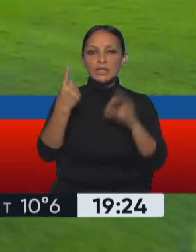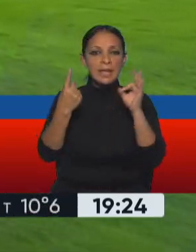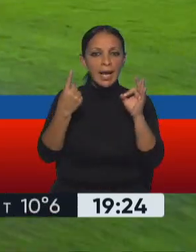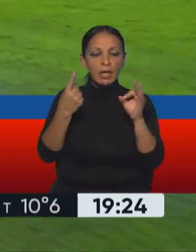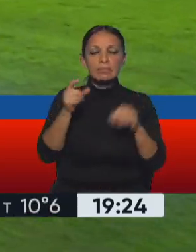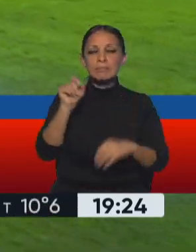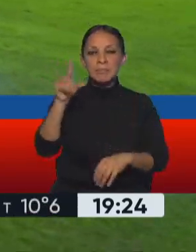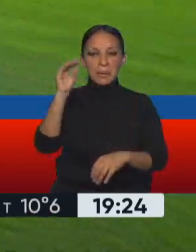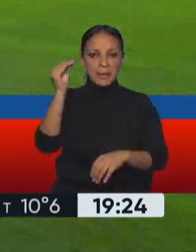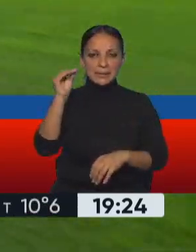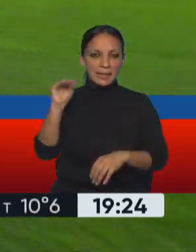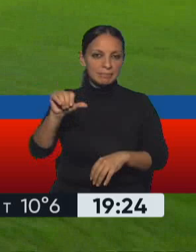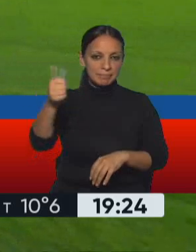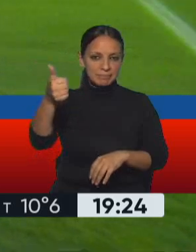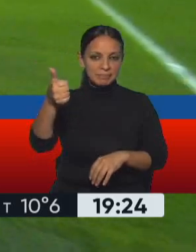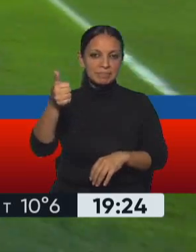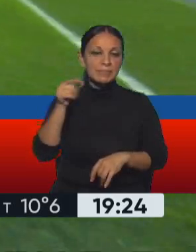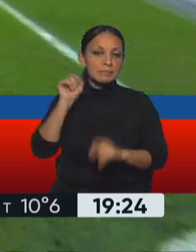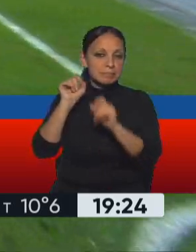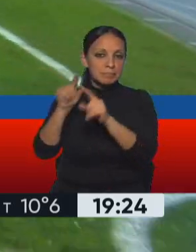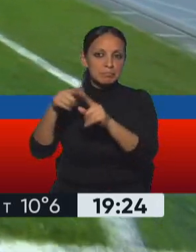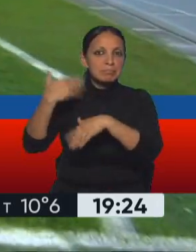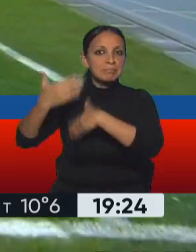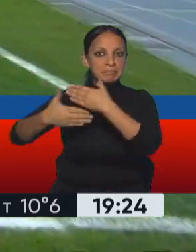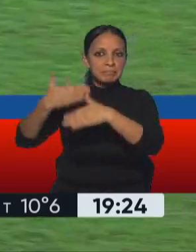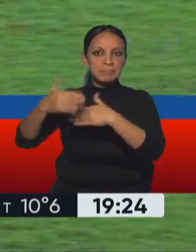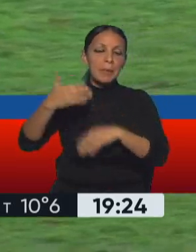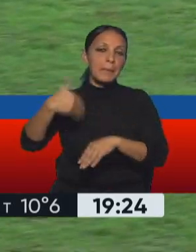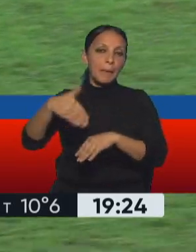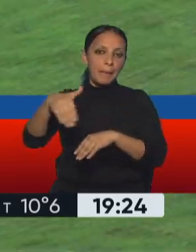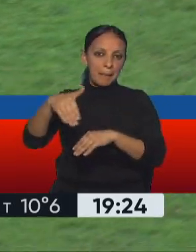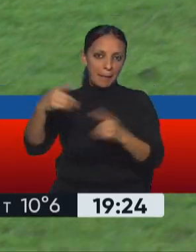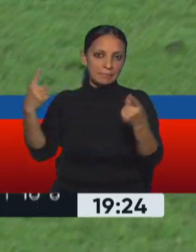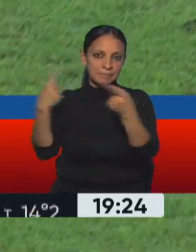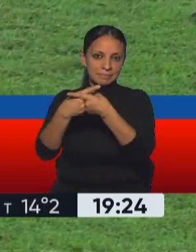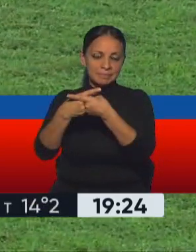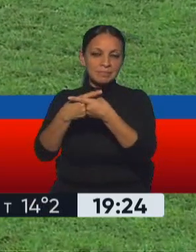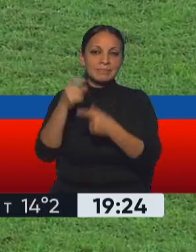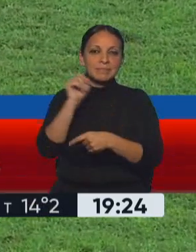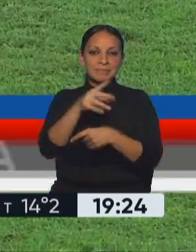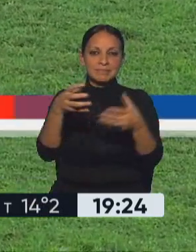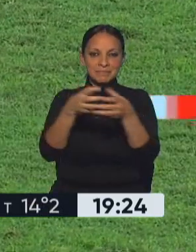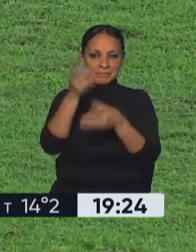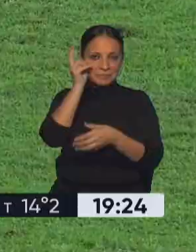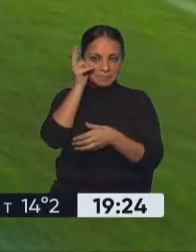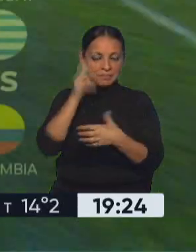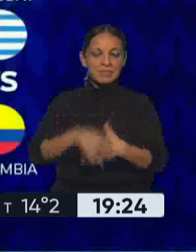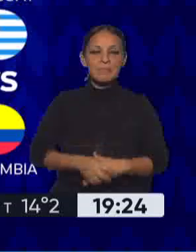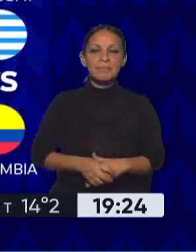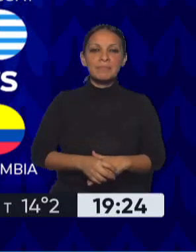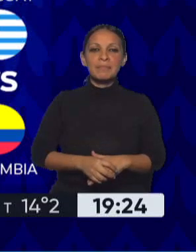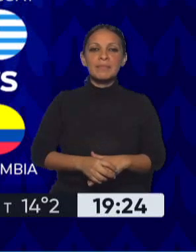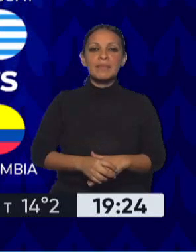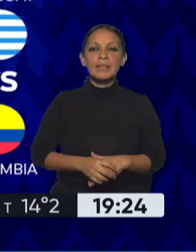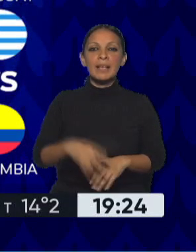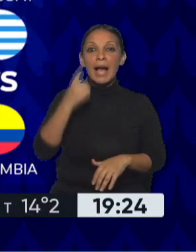para Brasil. El equipo local viene lo mejor, estará enfrentando justamente a Ricardo Gareca. Vamos al repaso de lo que